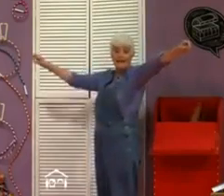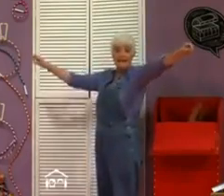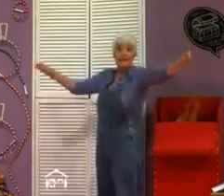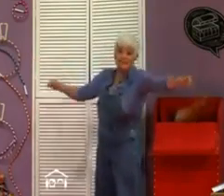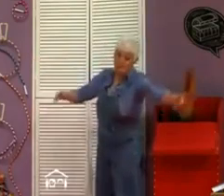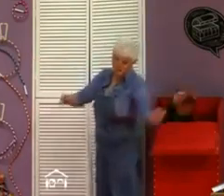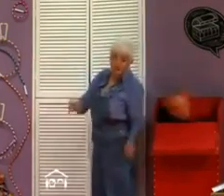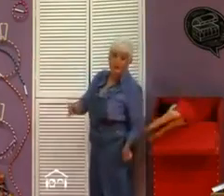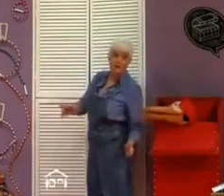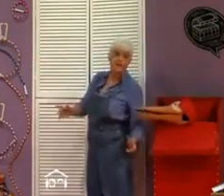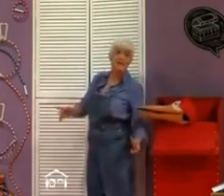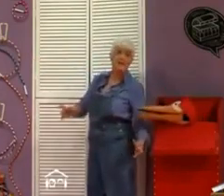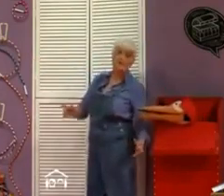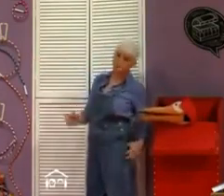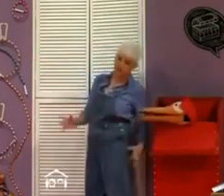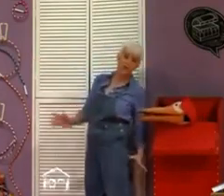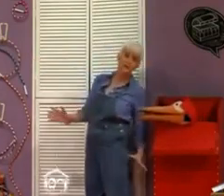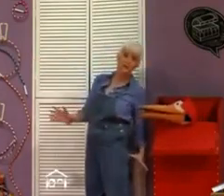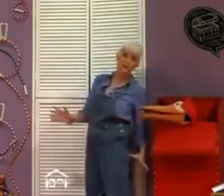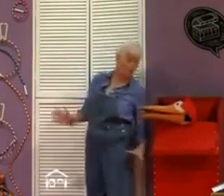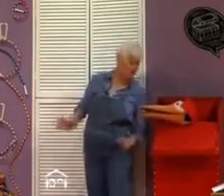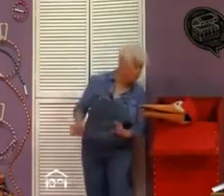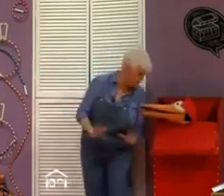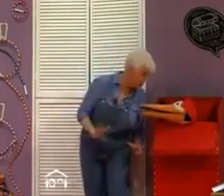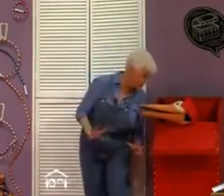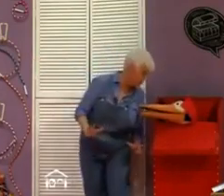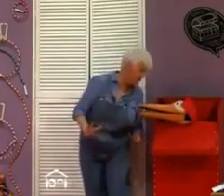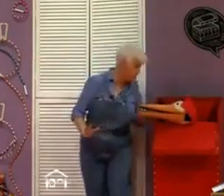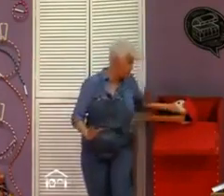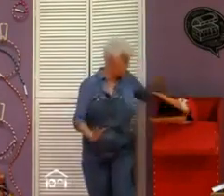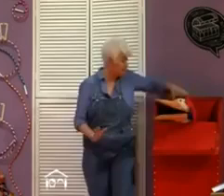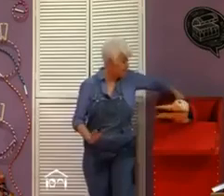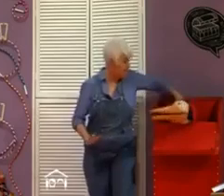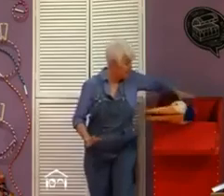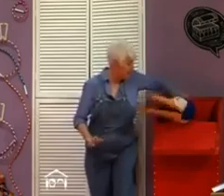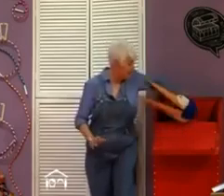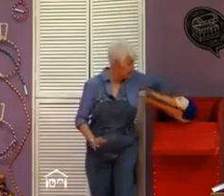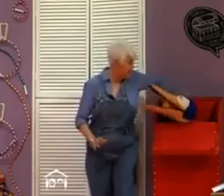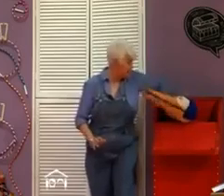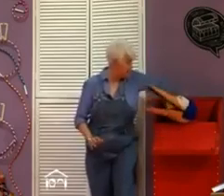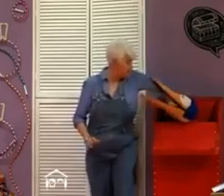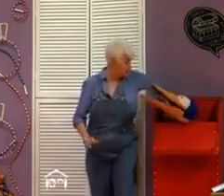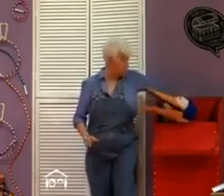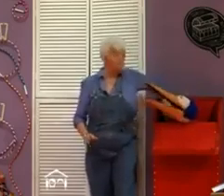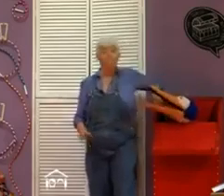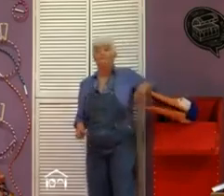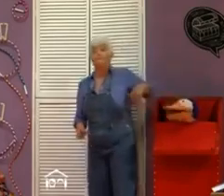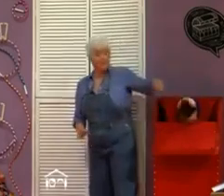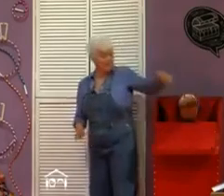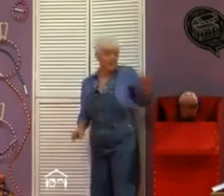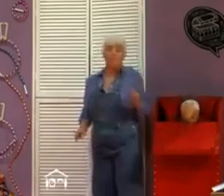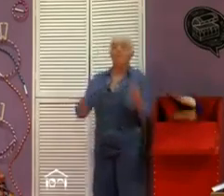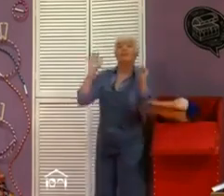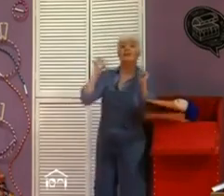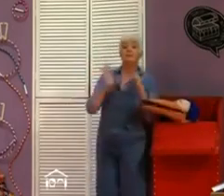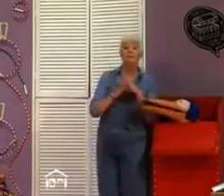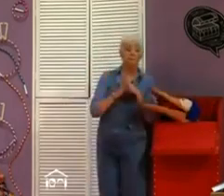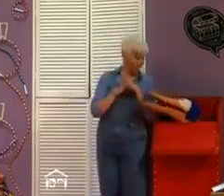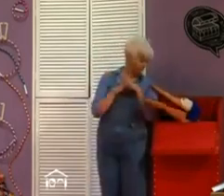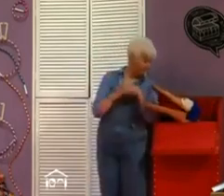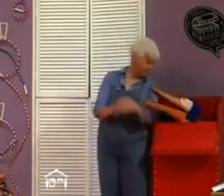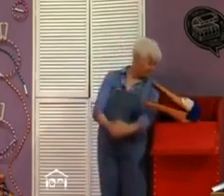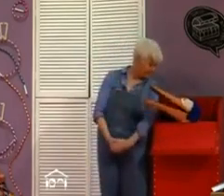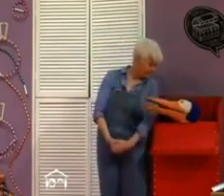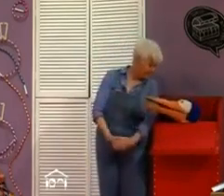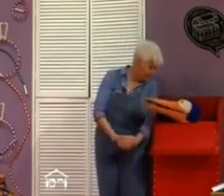liga. Exactamente, nada más cuidado con las regresadas porque sí le puede dar un moretón, sobre todo si trae muchas llaves. Sí, cierto. Ay, ya quedaste. Quítame el mantel de la cabeza, gracias. Exacto. ¿Yo sabes qué hago